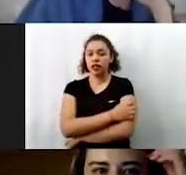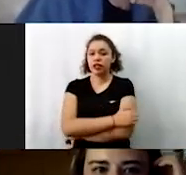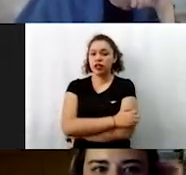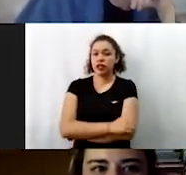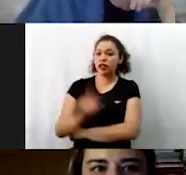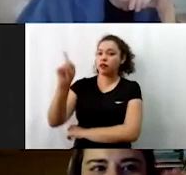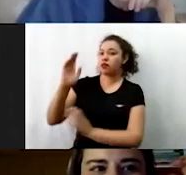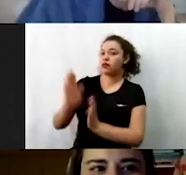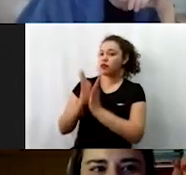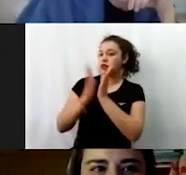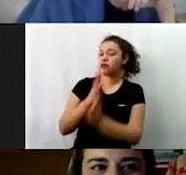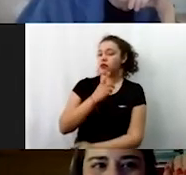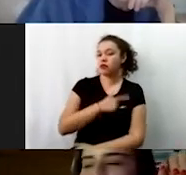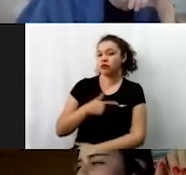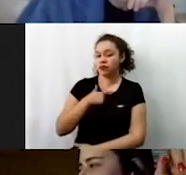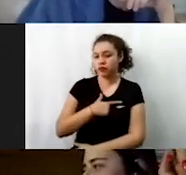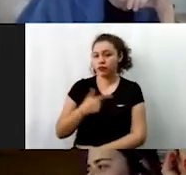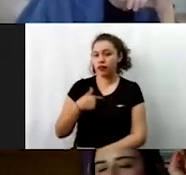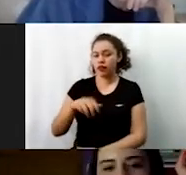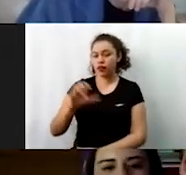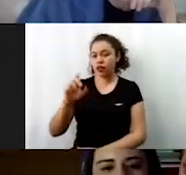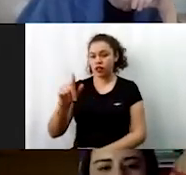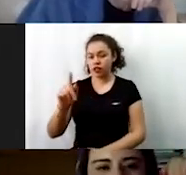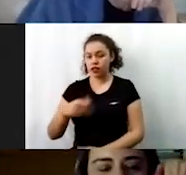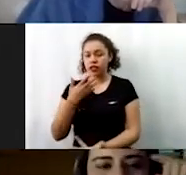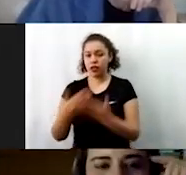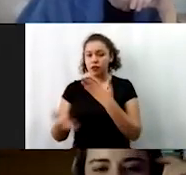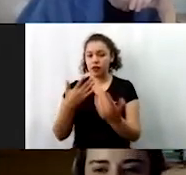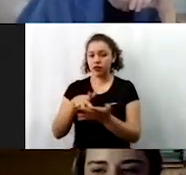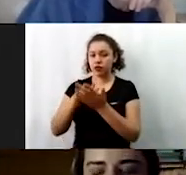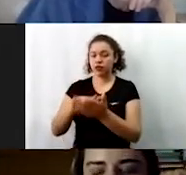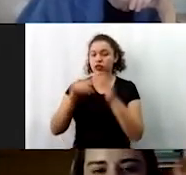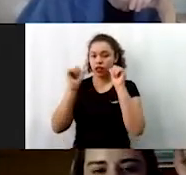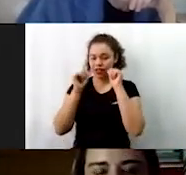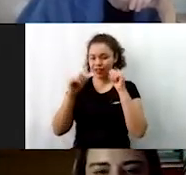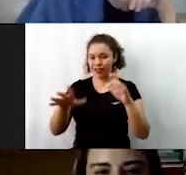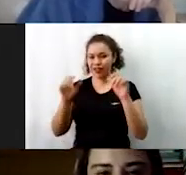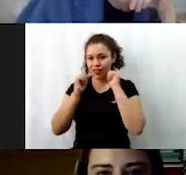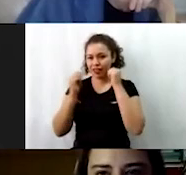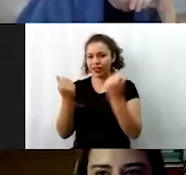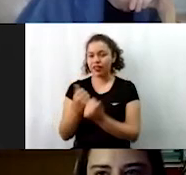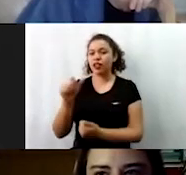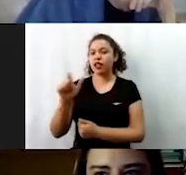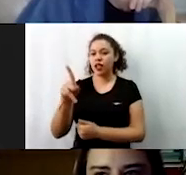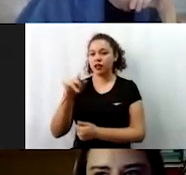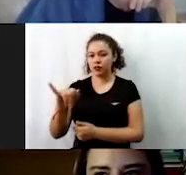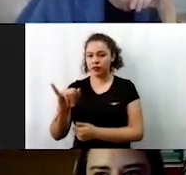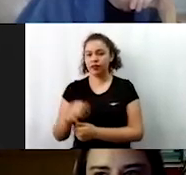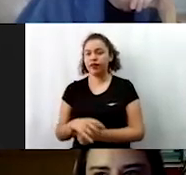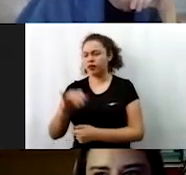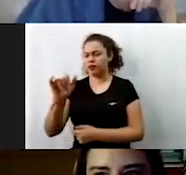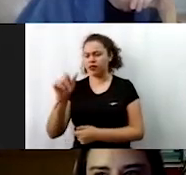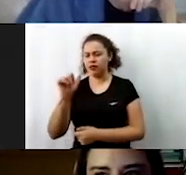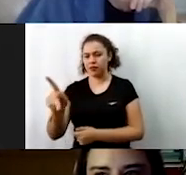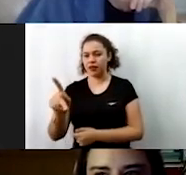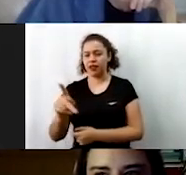participar. Adelante. Soy Teresa Márquez de Manos que Ayudan, de la Asociación Manos que Ayudan IAPE. Bueno, las alianzas son compromisos